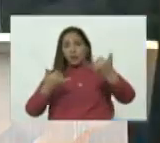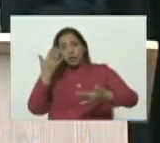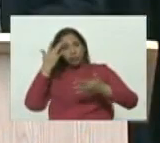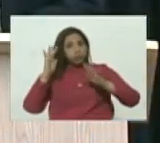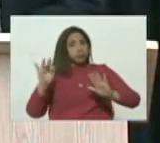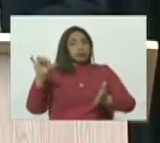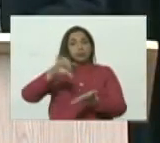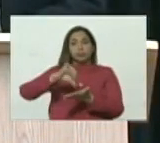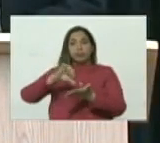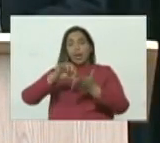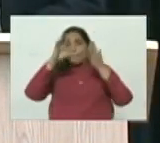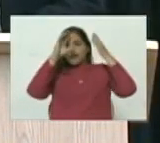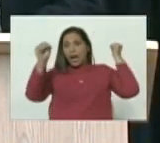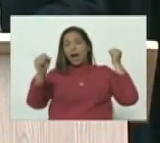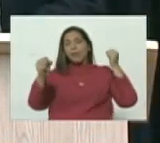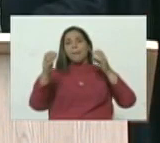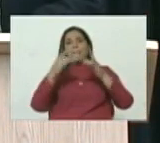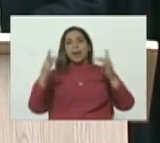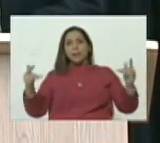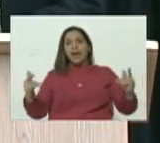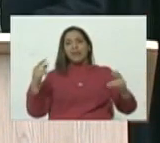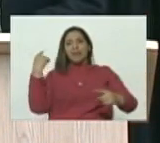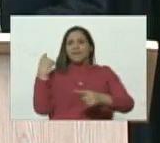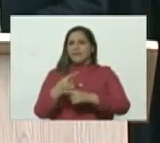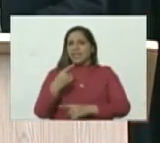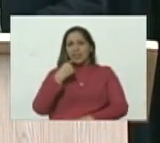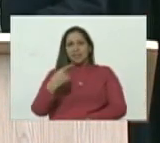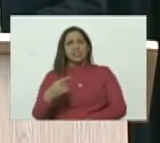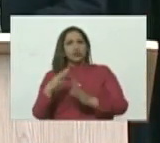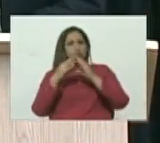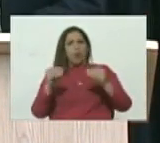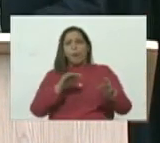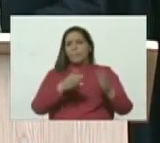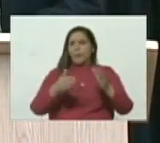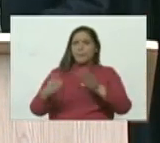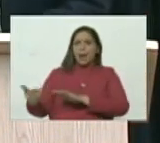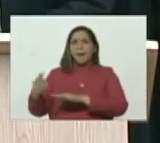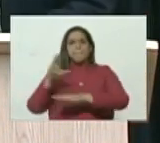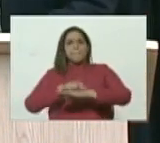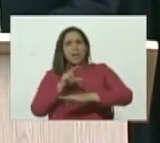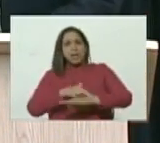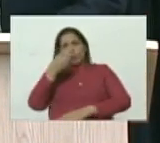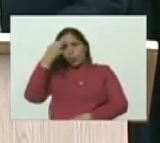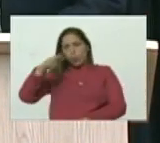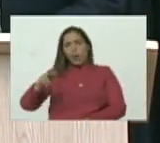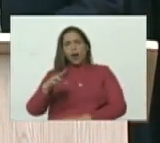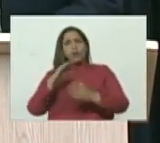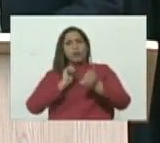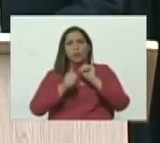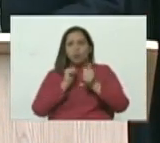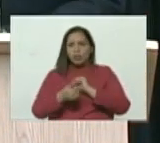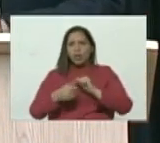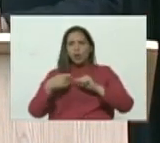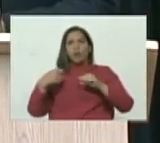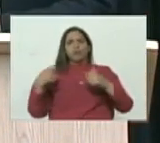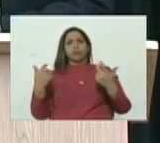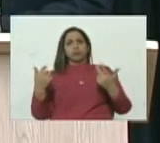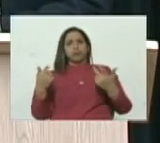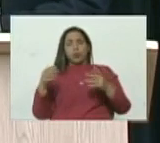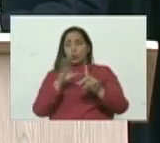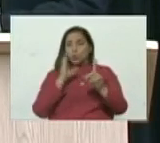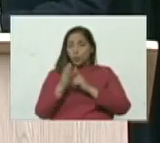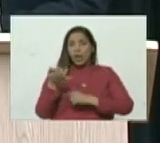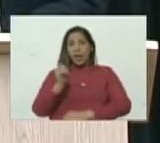la Embajada de Panamá, donde decía que había que matar a todos los cubanos, decía a los médicos cubanos, a los monitores deportivos, a los monitores culturales que hay